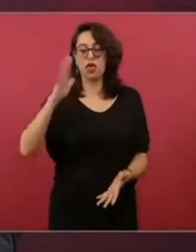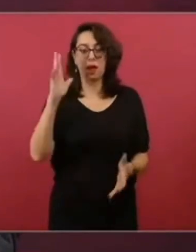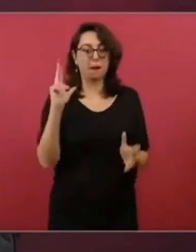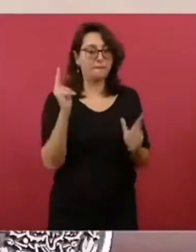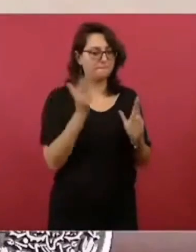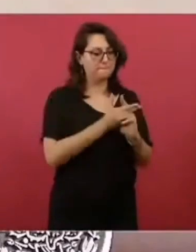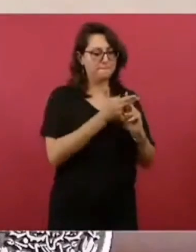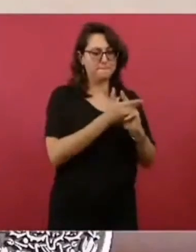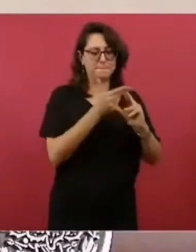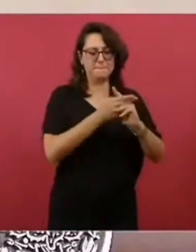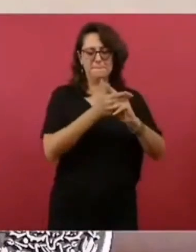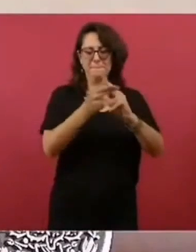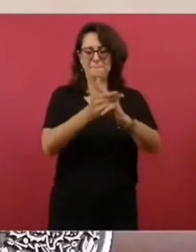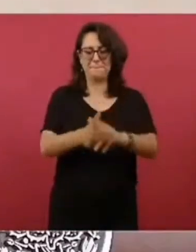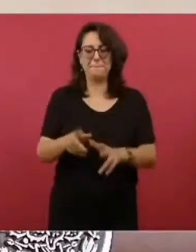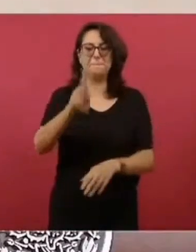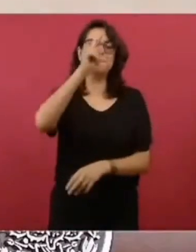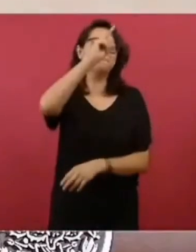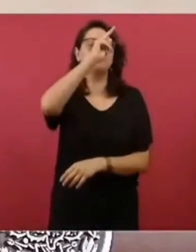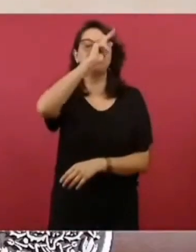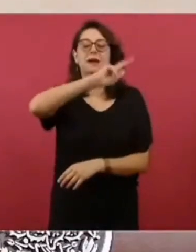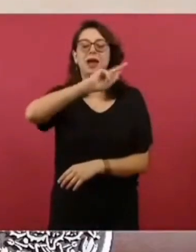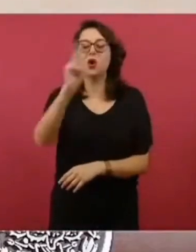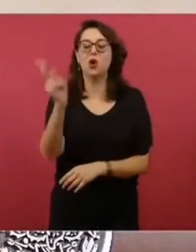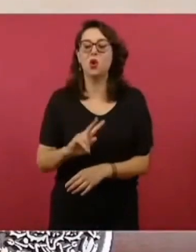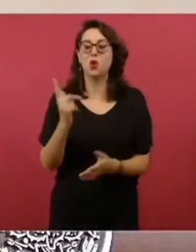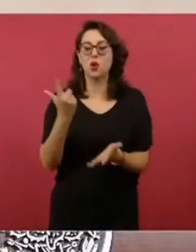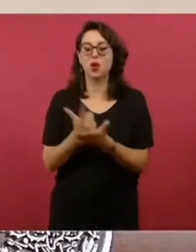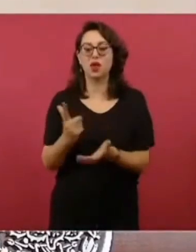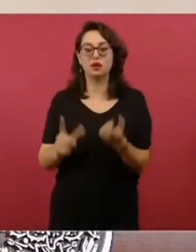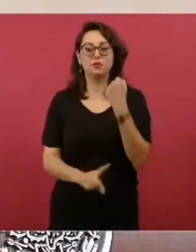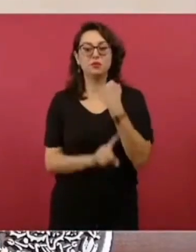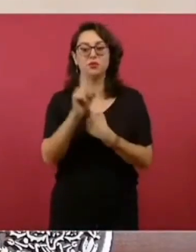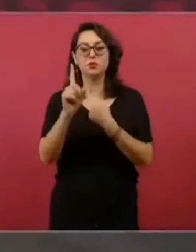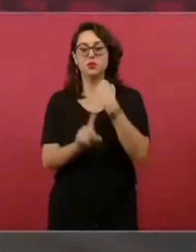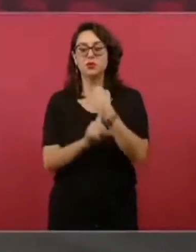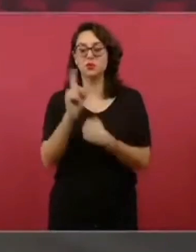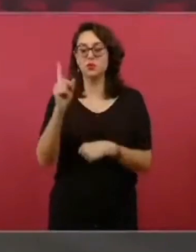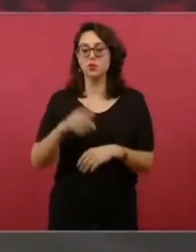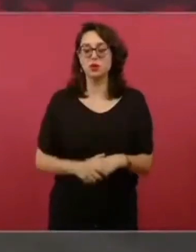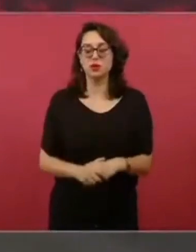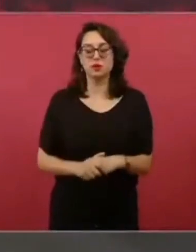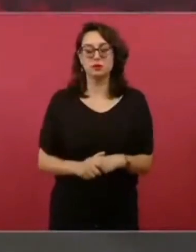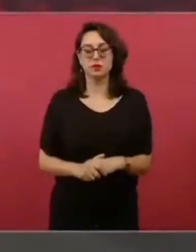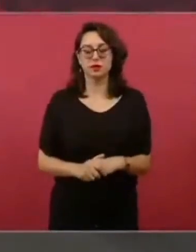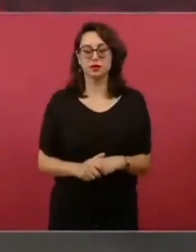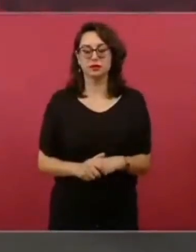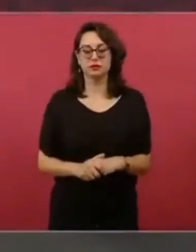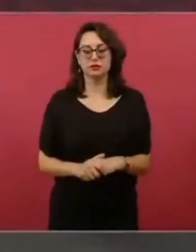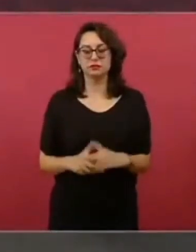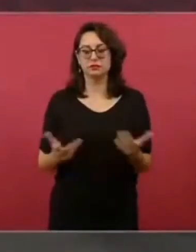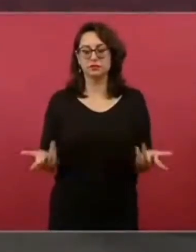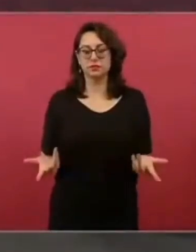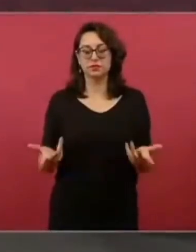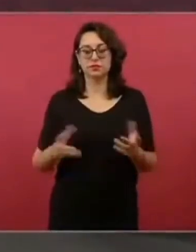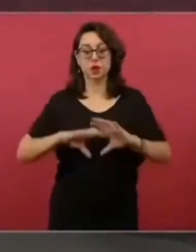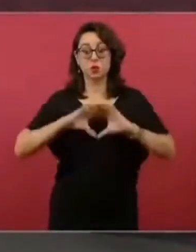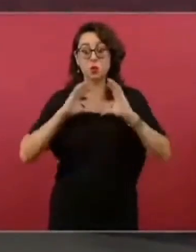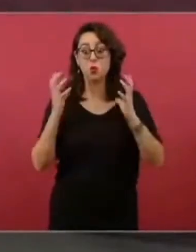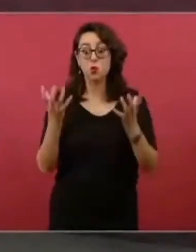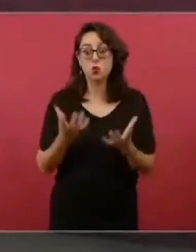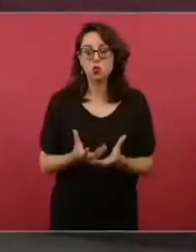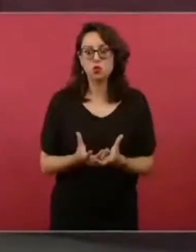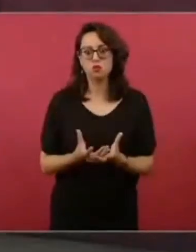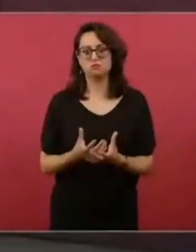es el más alto que ha habido en la historia de México y de los más altos en la historia del mundo.